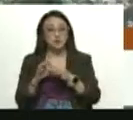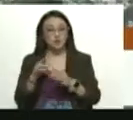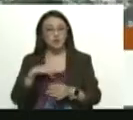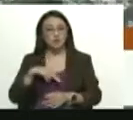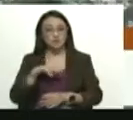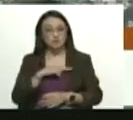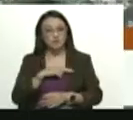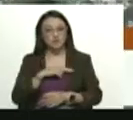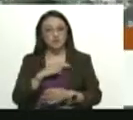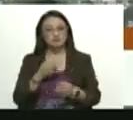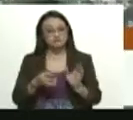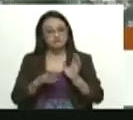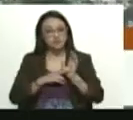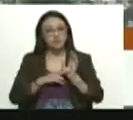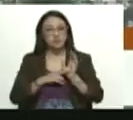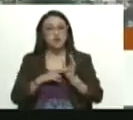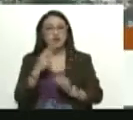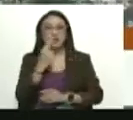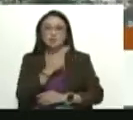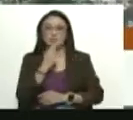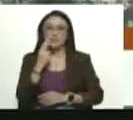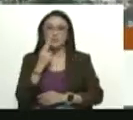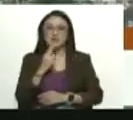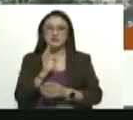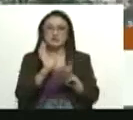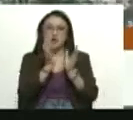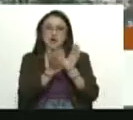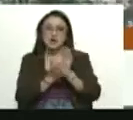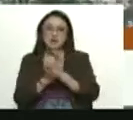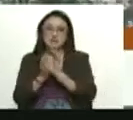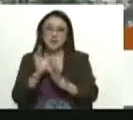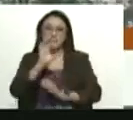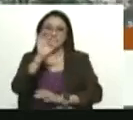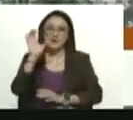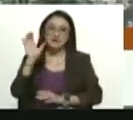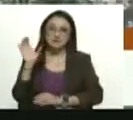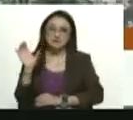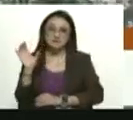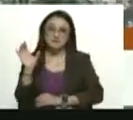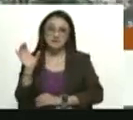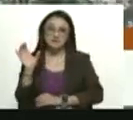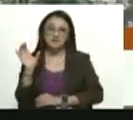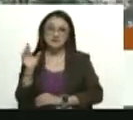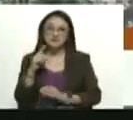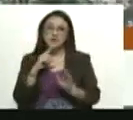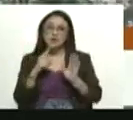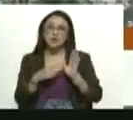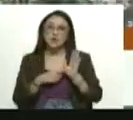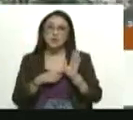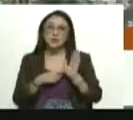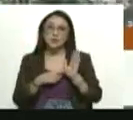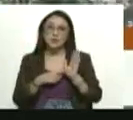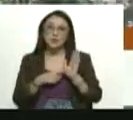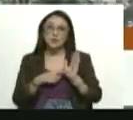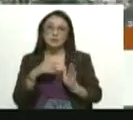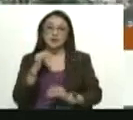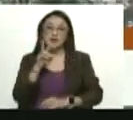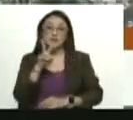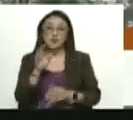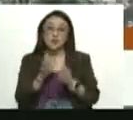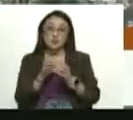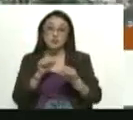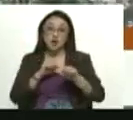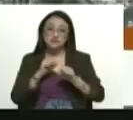nosotros y reivindicamos que los compromisos climáticos de los países desarrollados se cumplan. Tenemos dos frentes de